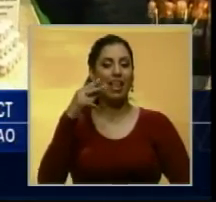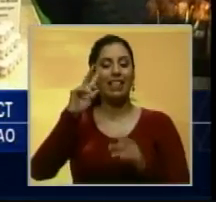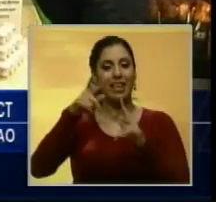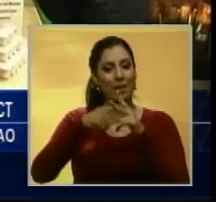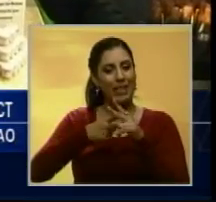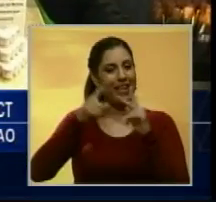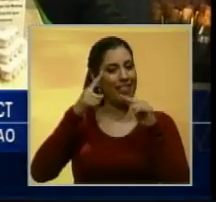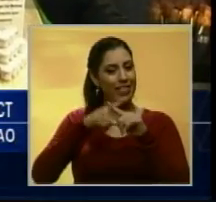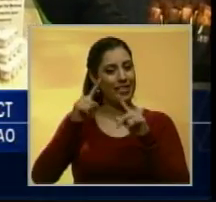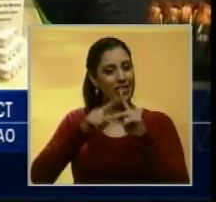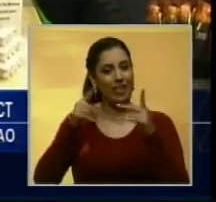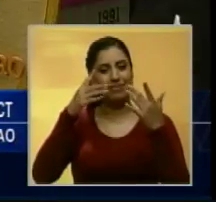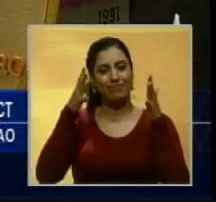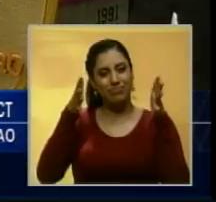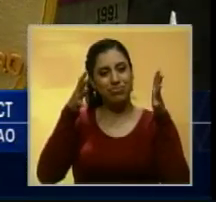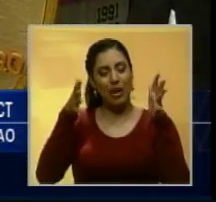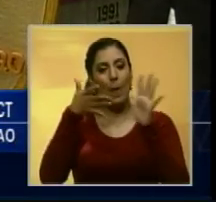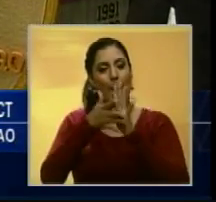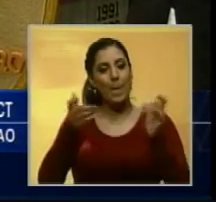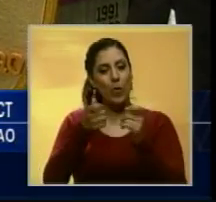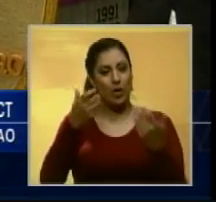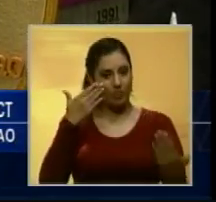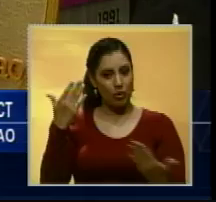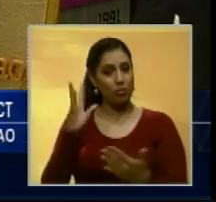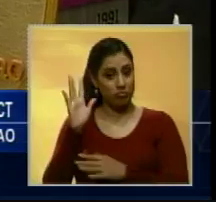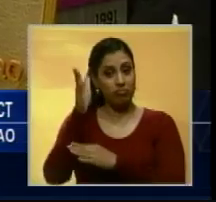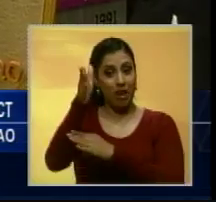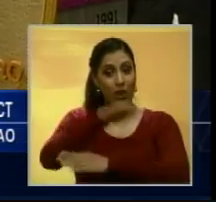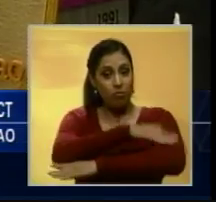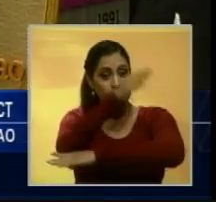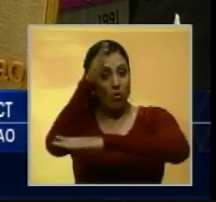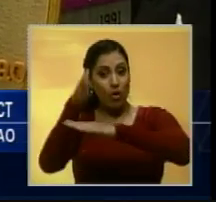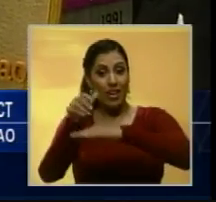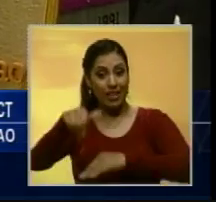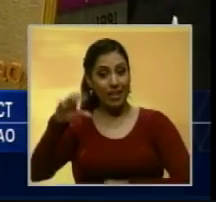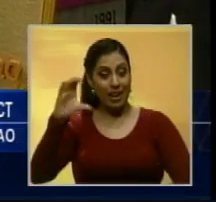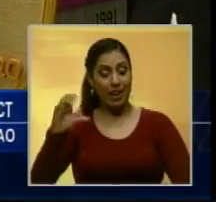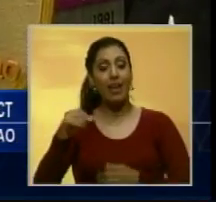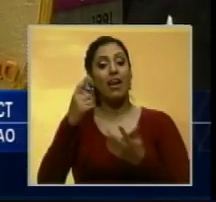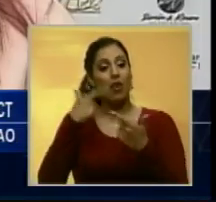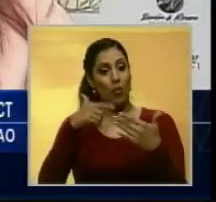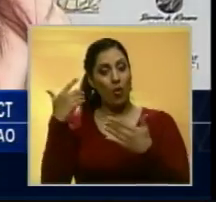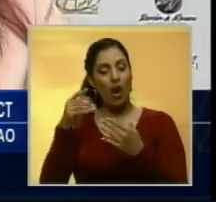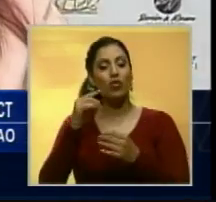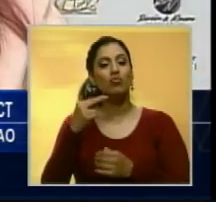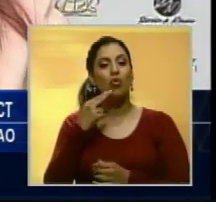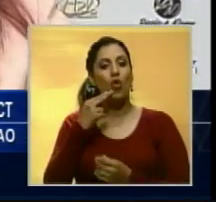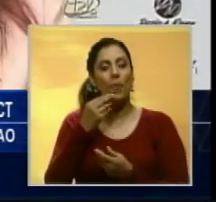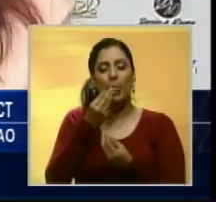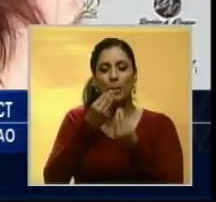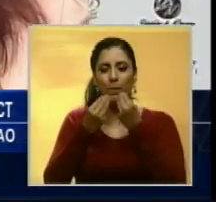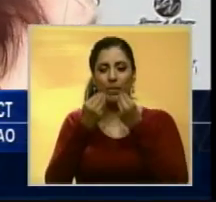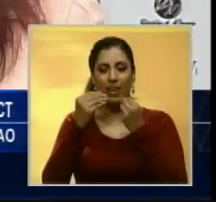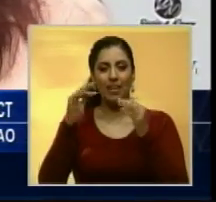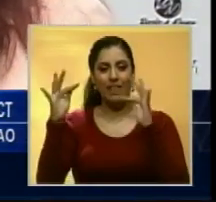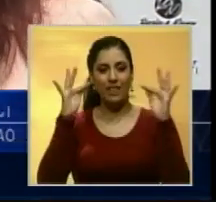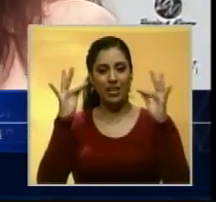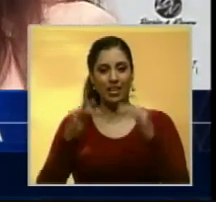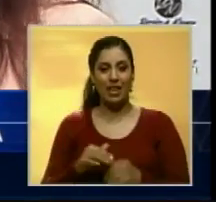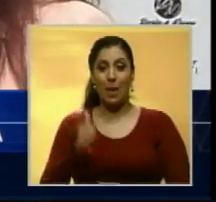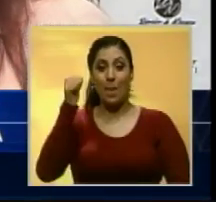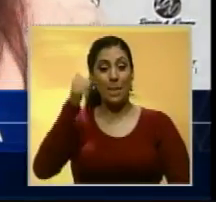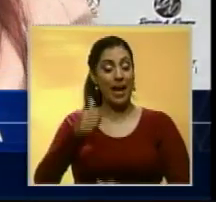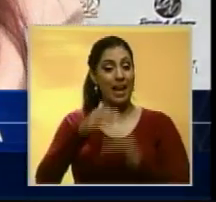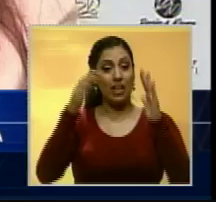talleres diversos son parte de la programación. Aseguran que la innovación de la bombonería brinda categoría a la feria. Más grande